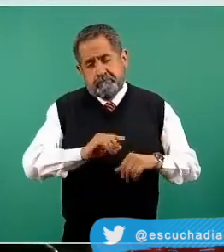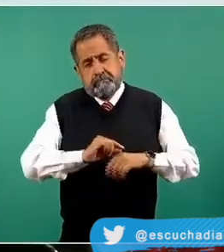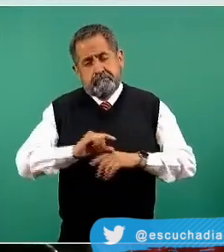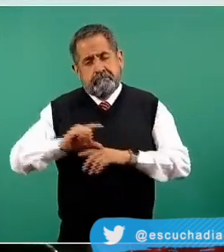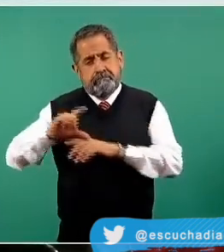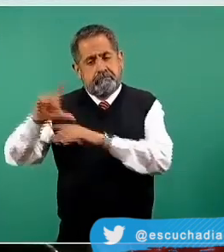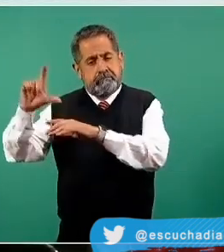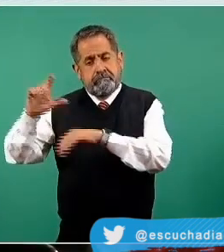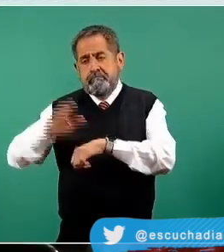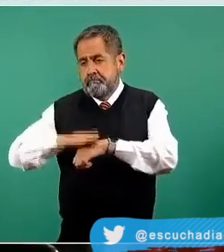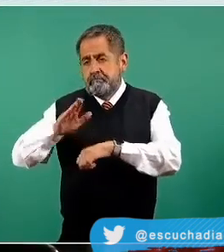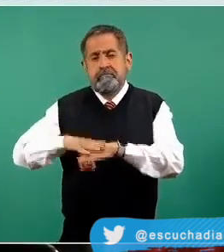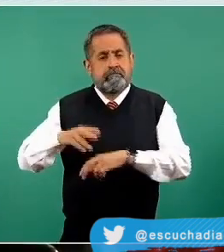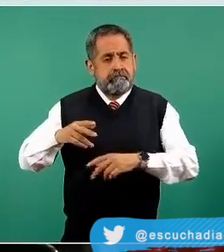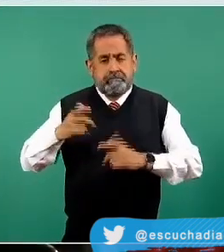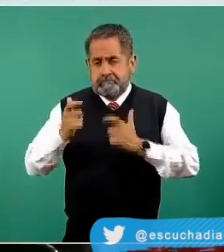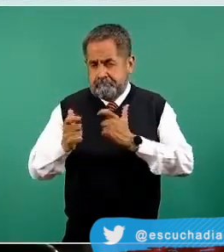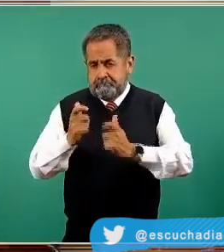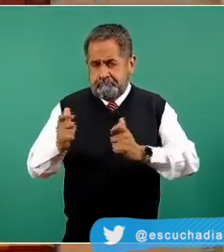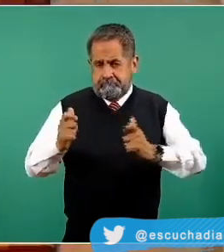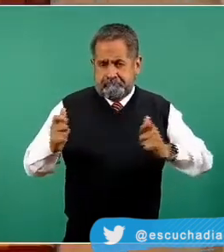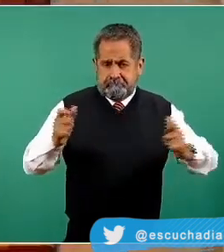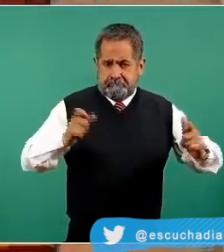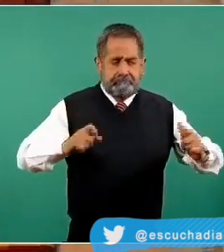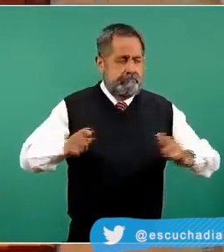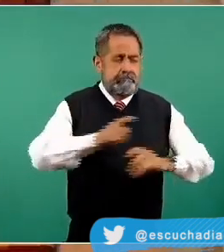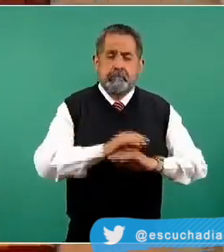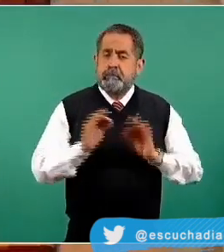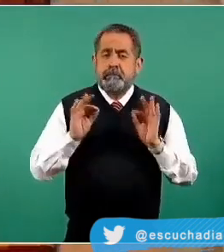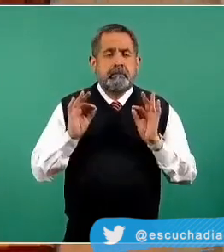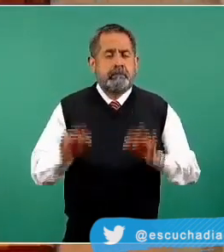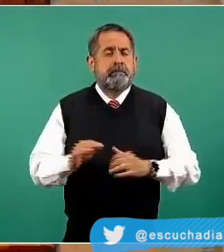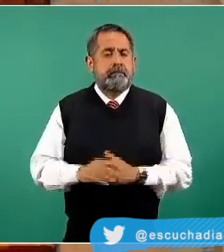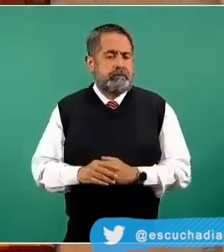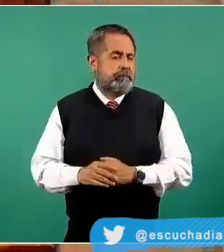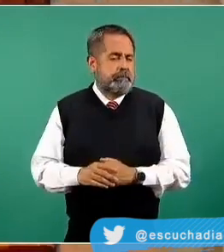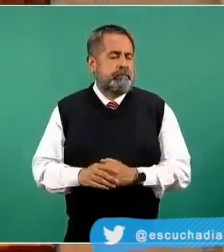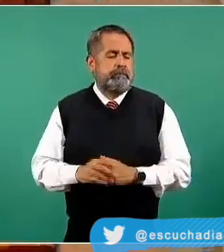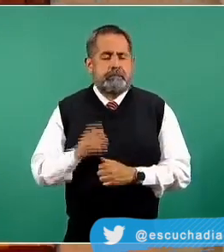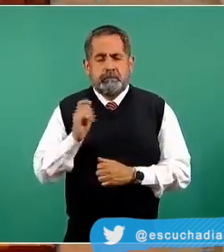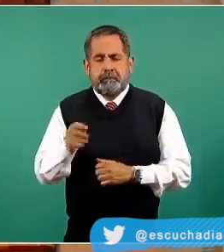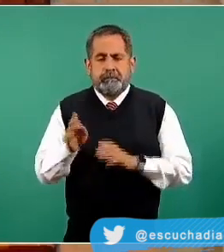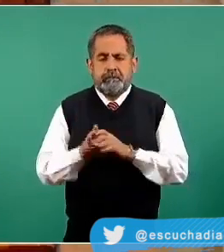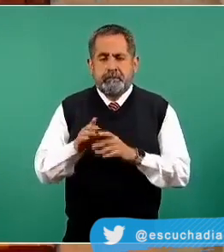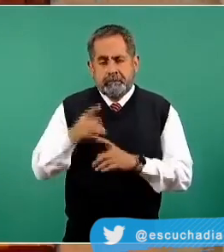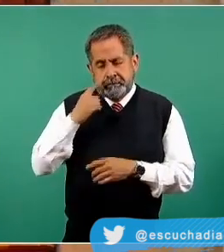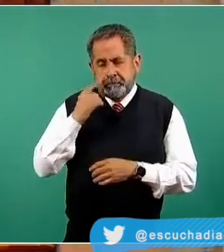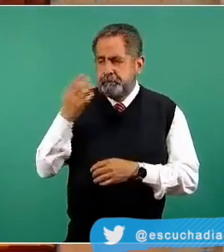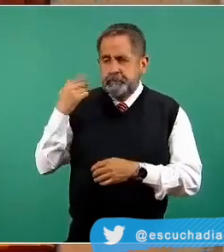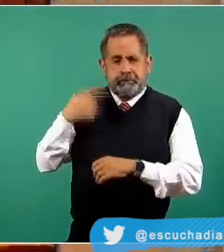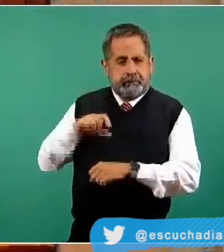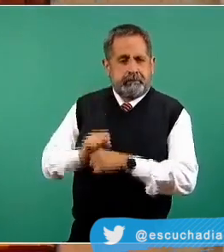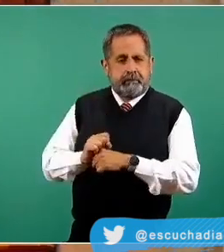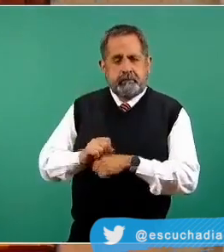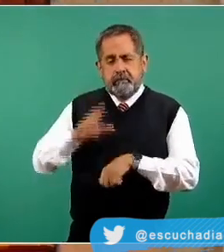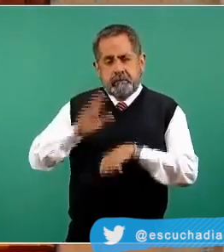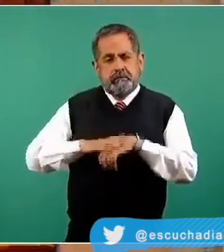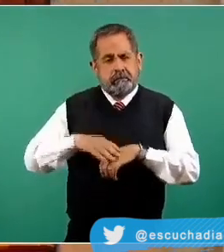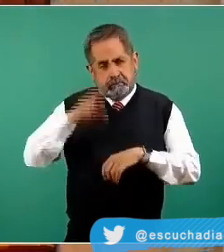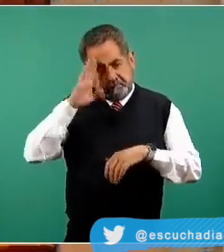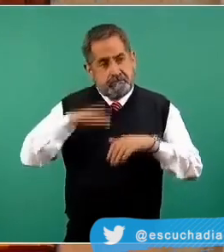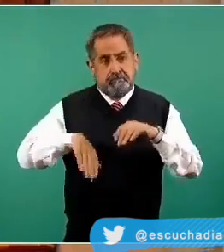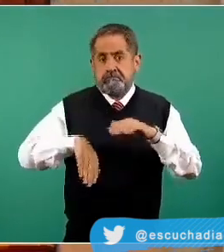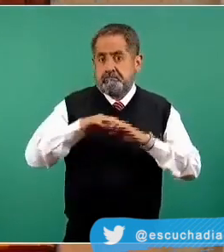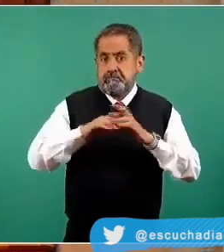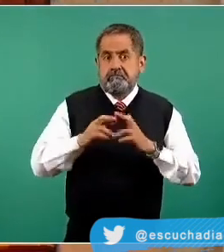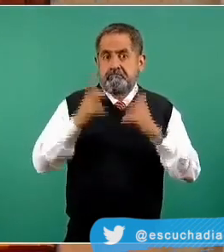ver cómo en últimas semanas es donde hemos tenido precisamente los principales picos o los principales logros